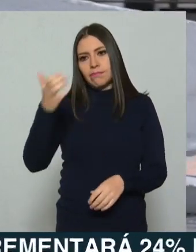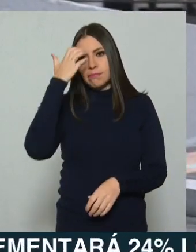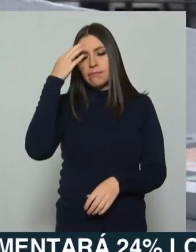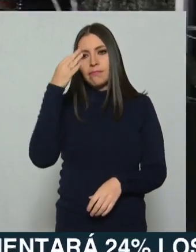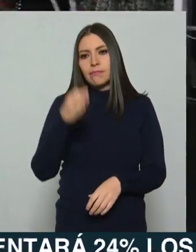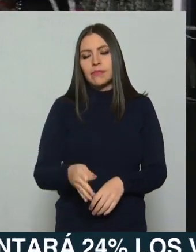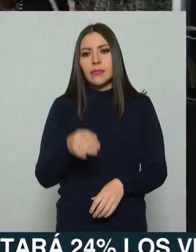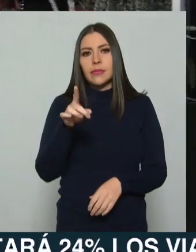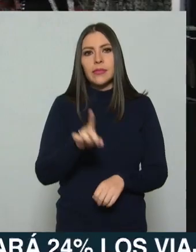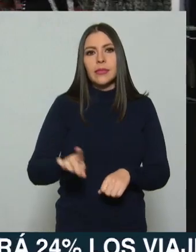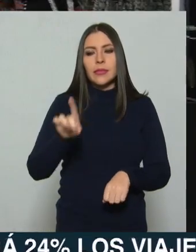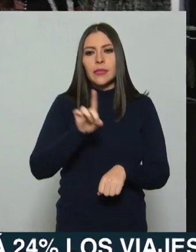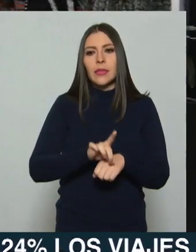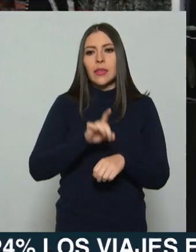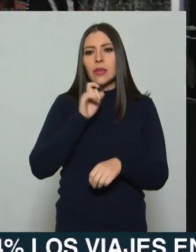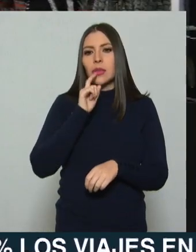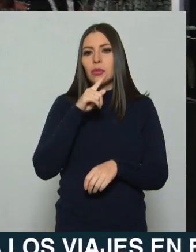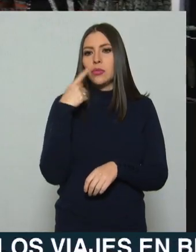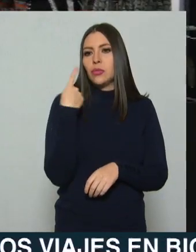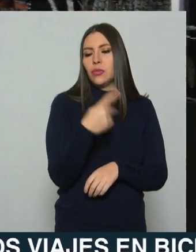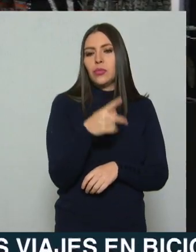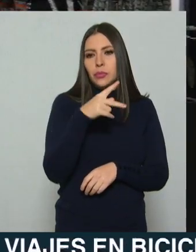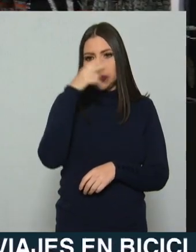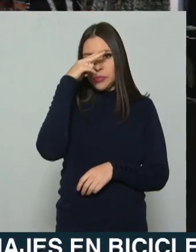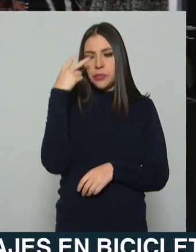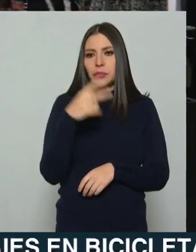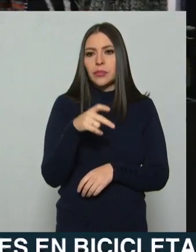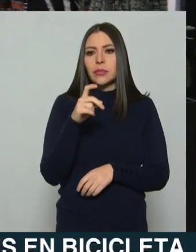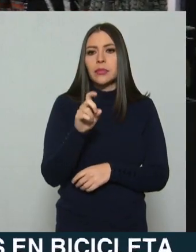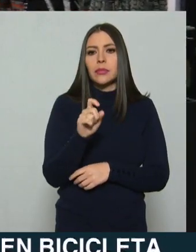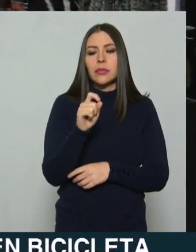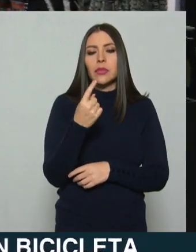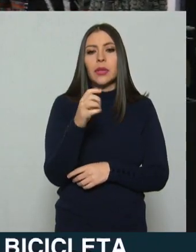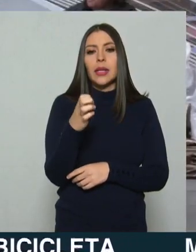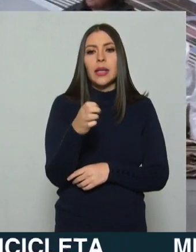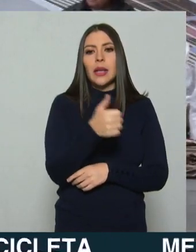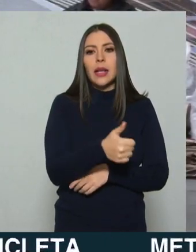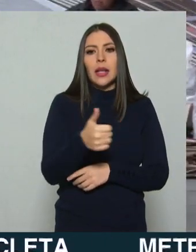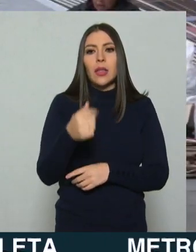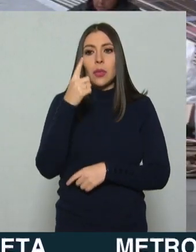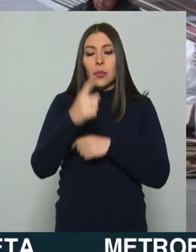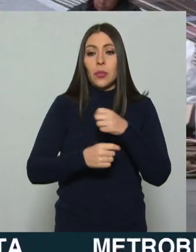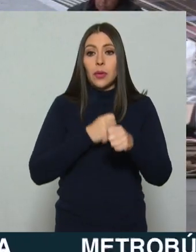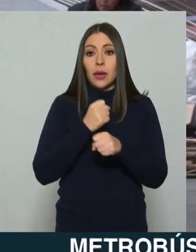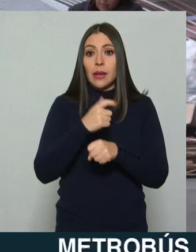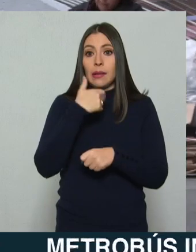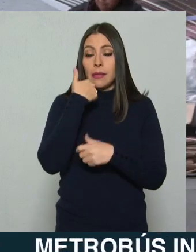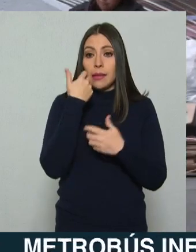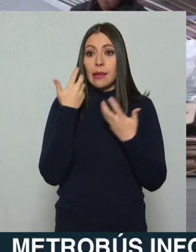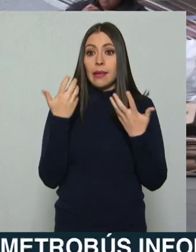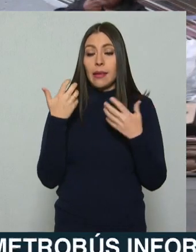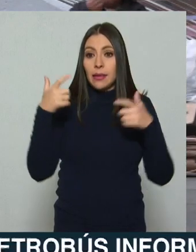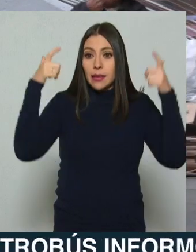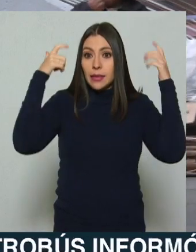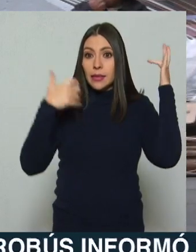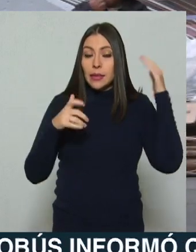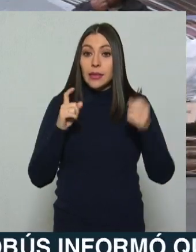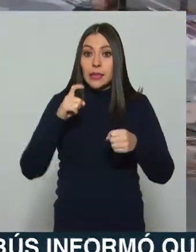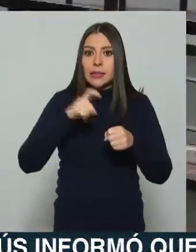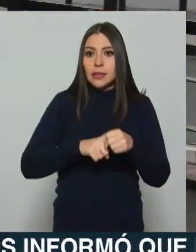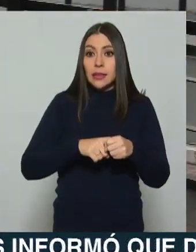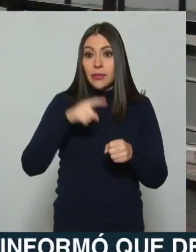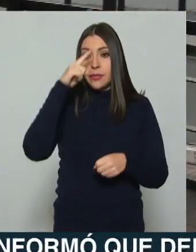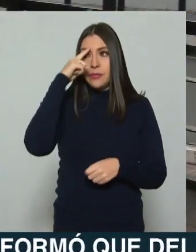Humanidad el 21 de enero de cada año. Un trabajo nada sencillo, pues para entrar al gremio es bastante complicado.